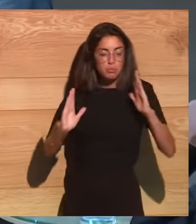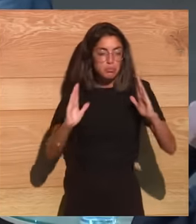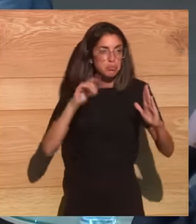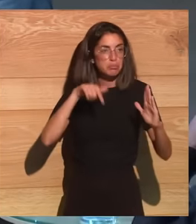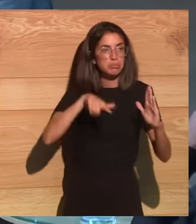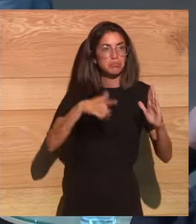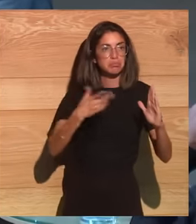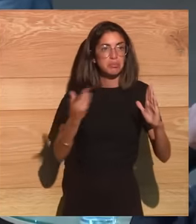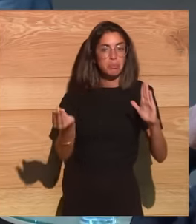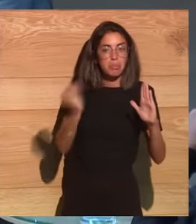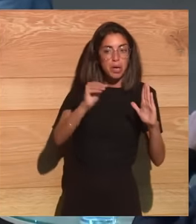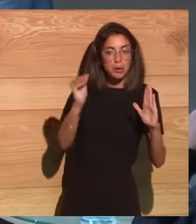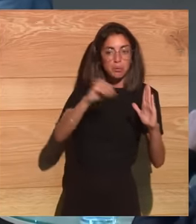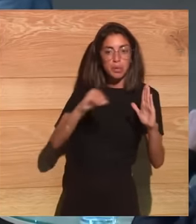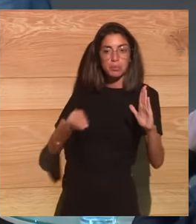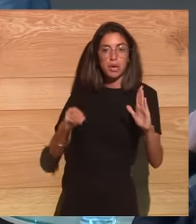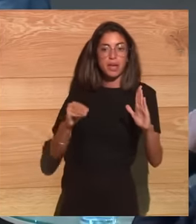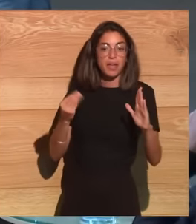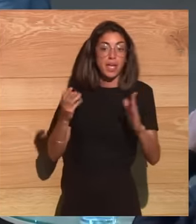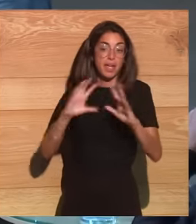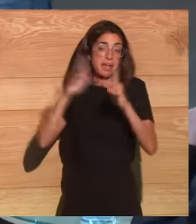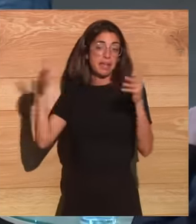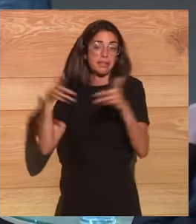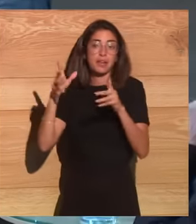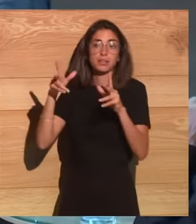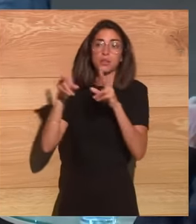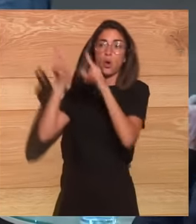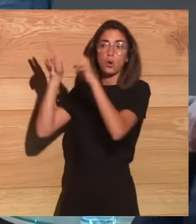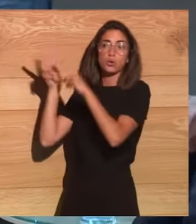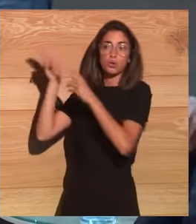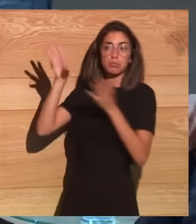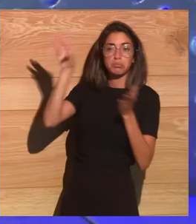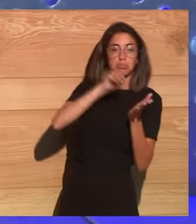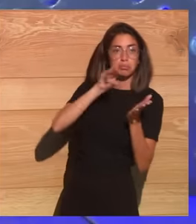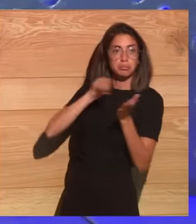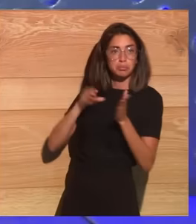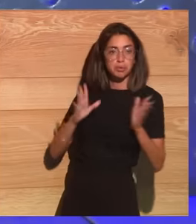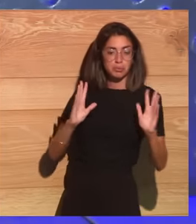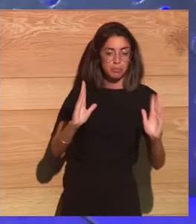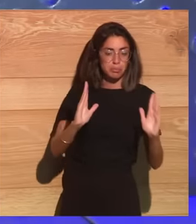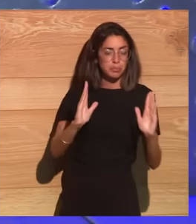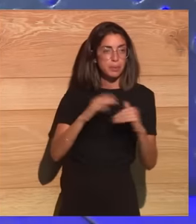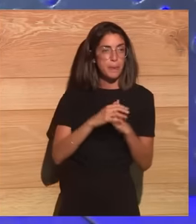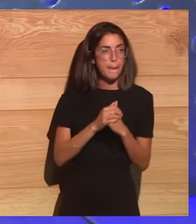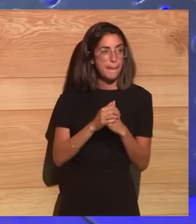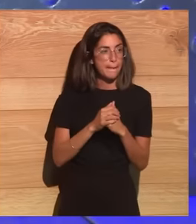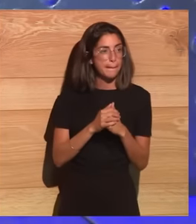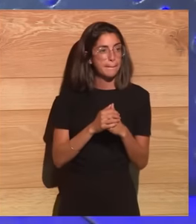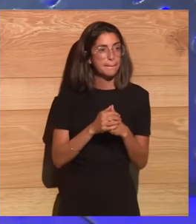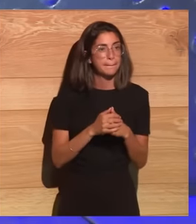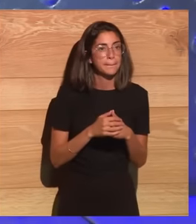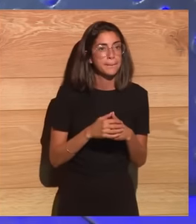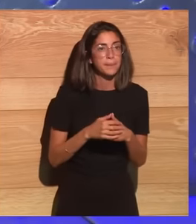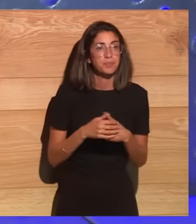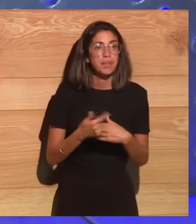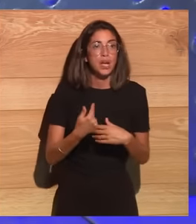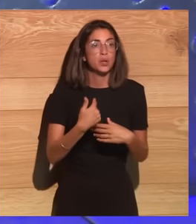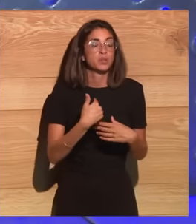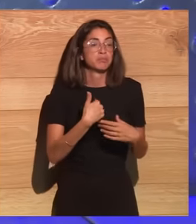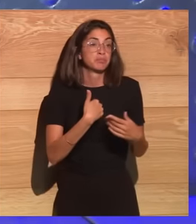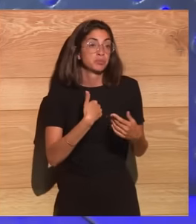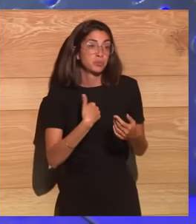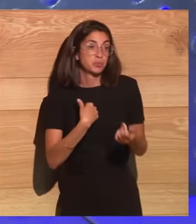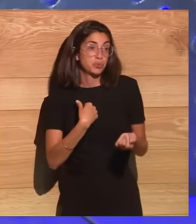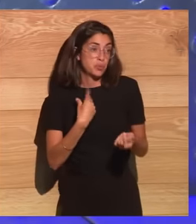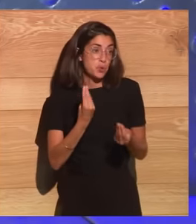metiendo listitas que copio corto pego de internet. Y esto es el libro. Y eso es básicamente bueno, el libro. Bueno, dice mucho yo para que veas que, pero por lo